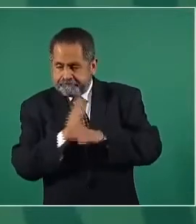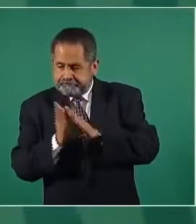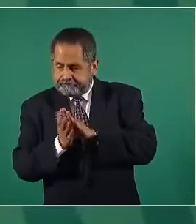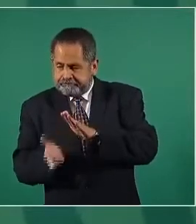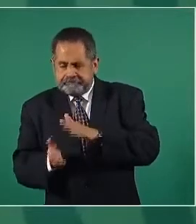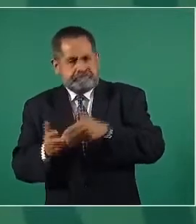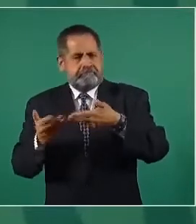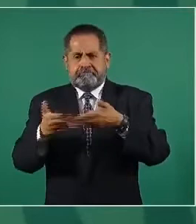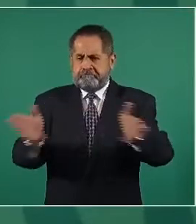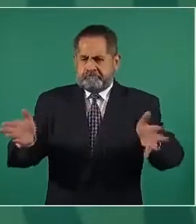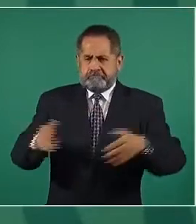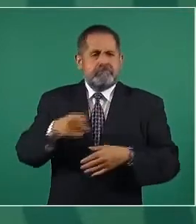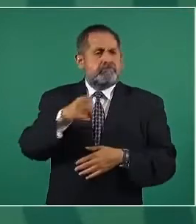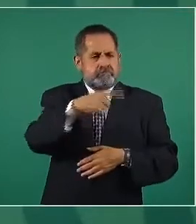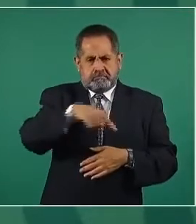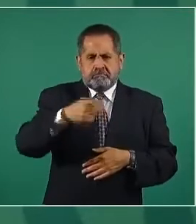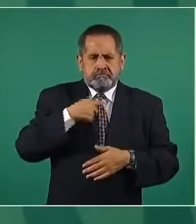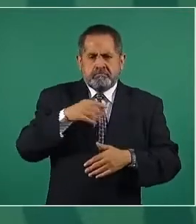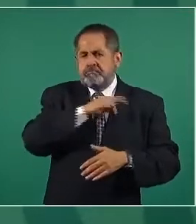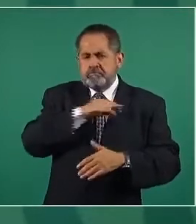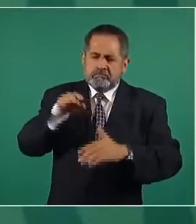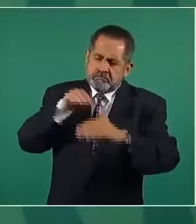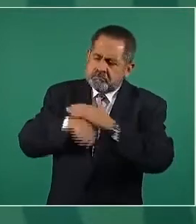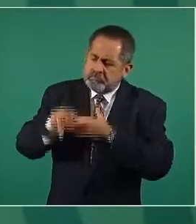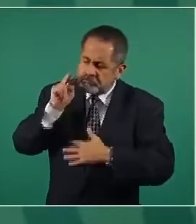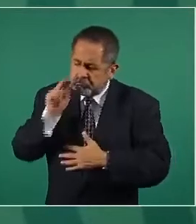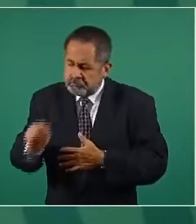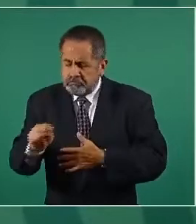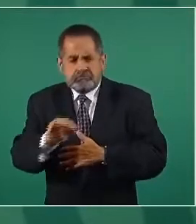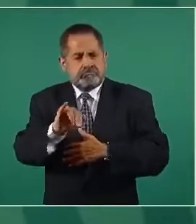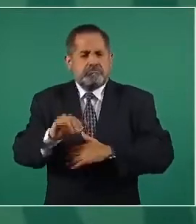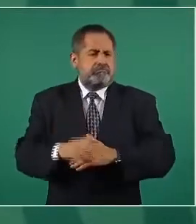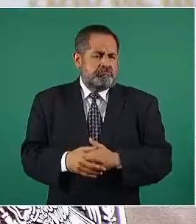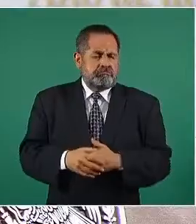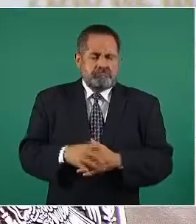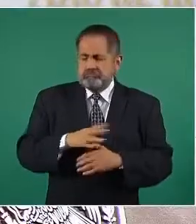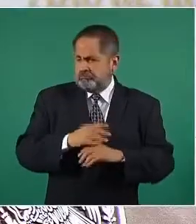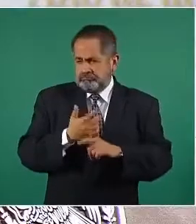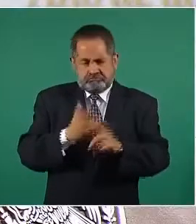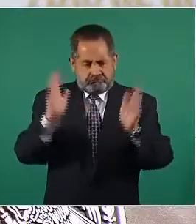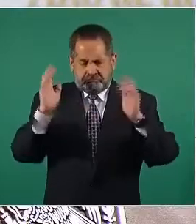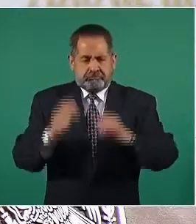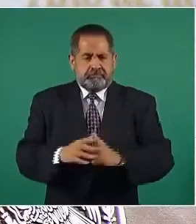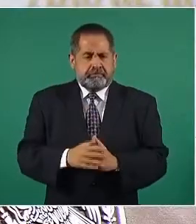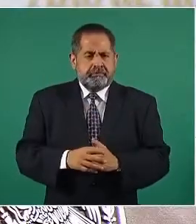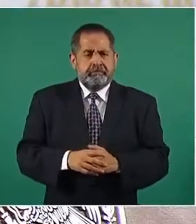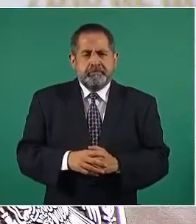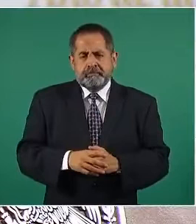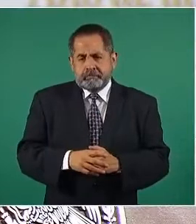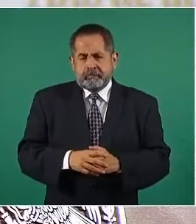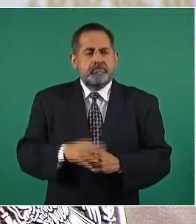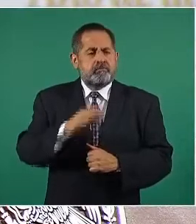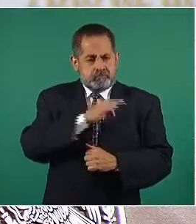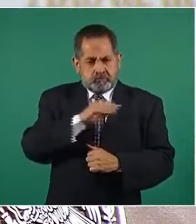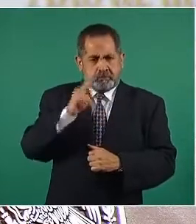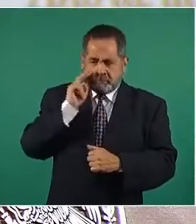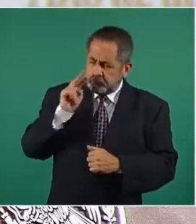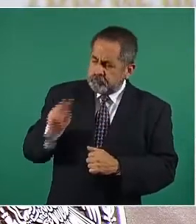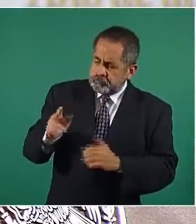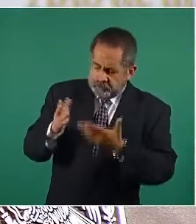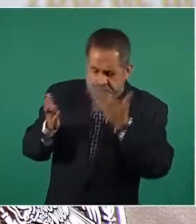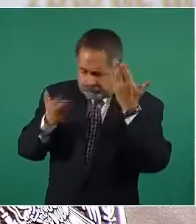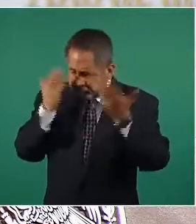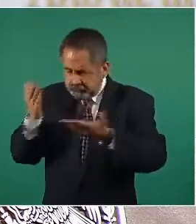acceso a todos los archivos, no hay nada que no se pueda consultar. Cuando